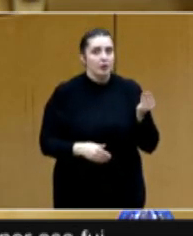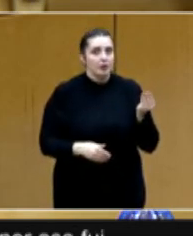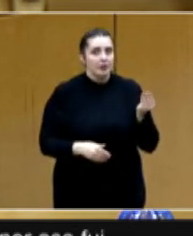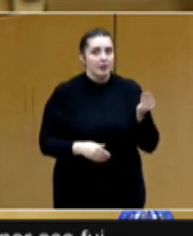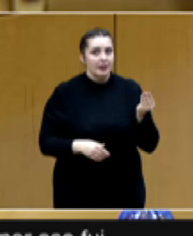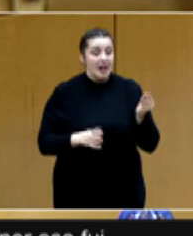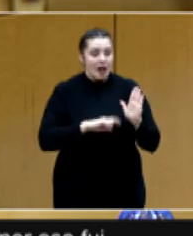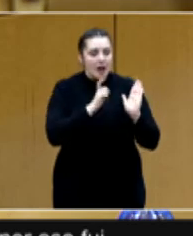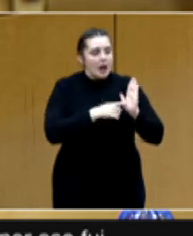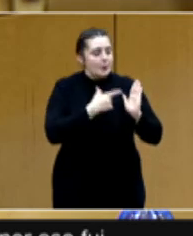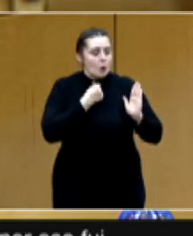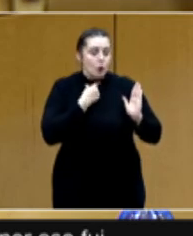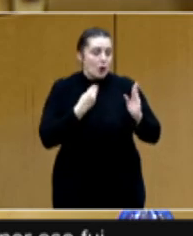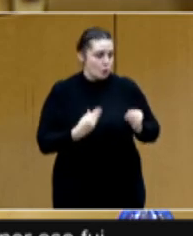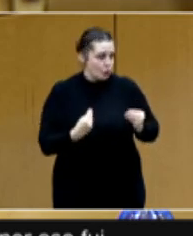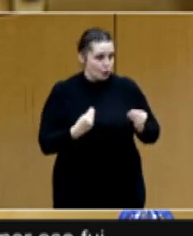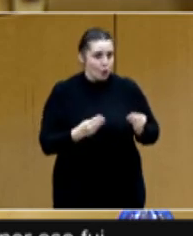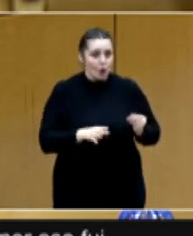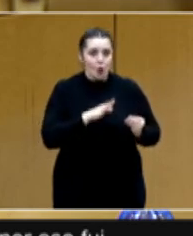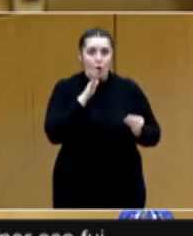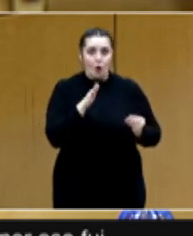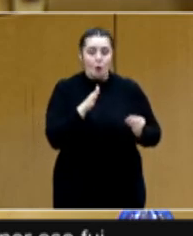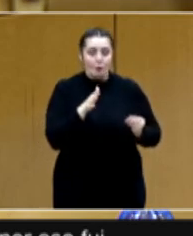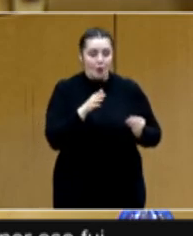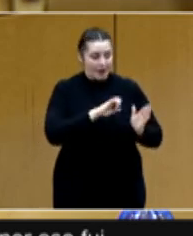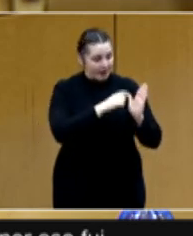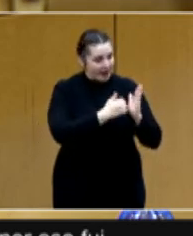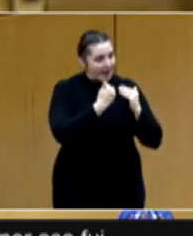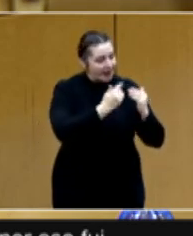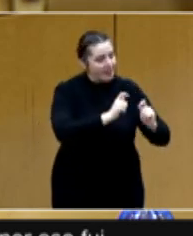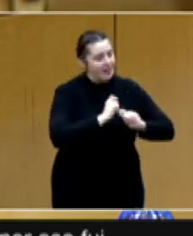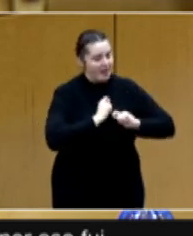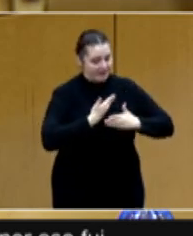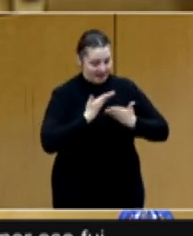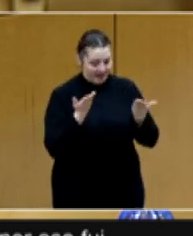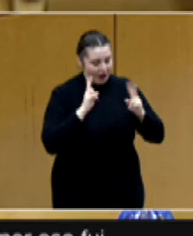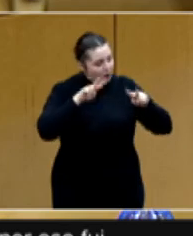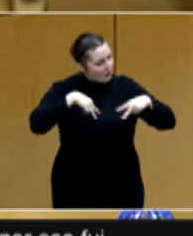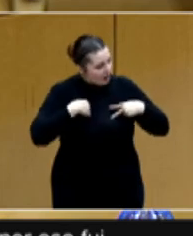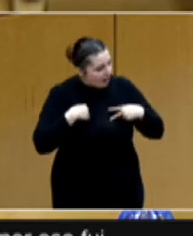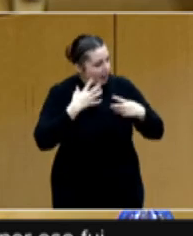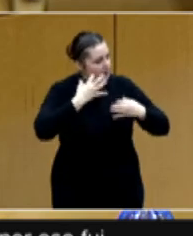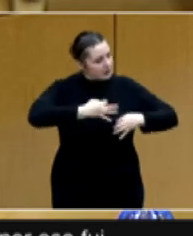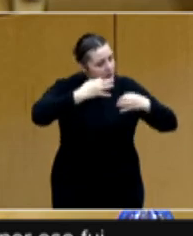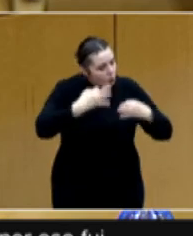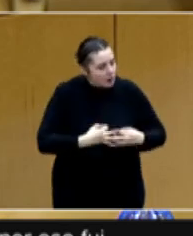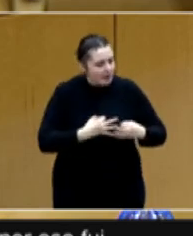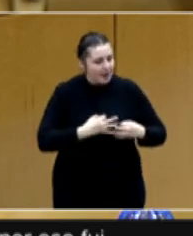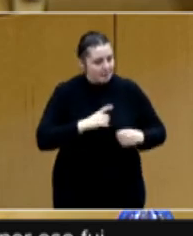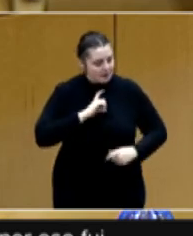esta ley porque me ha dado confianza seguridad autoestima